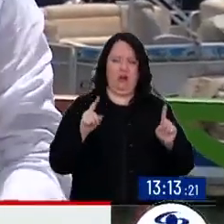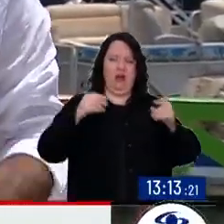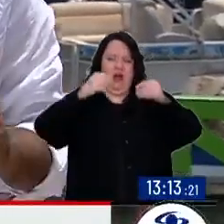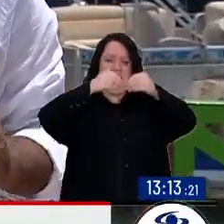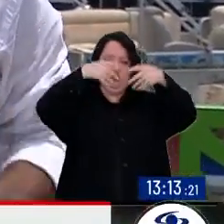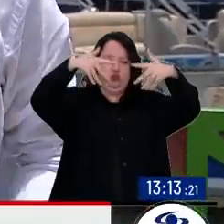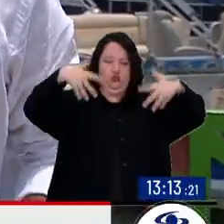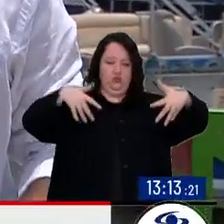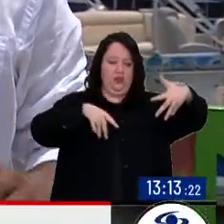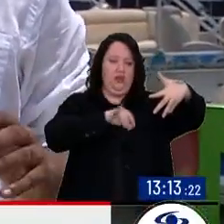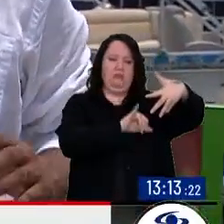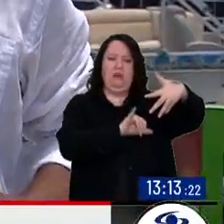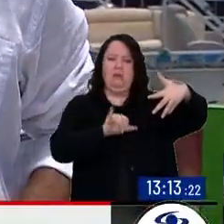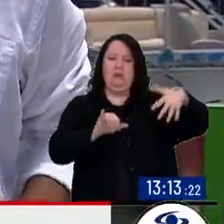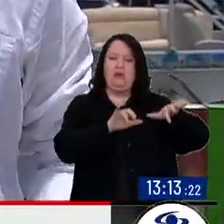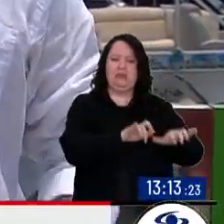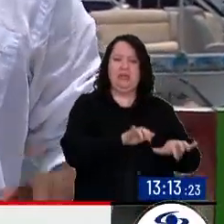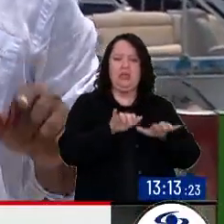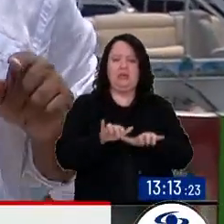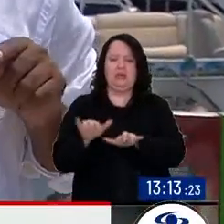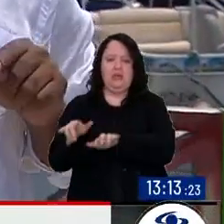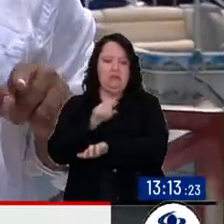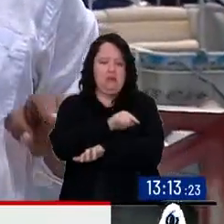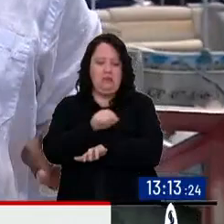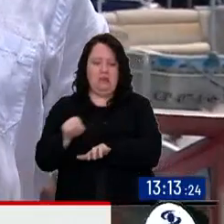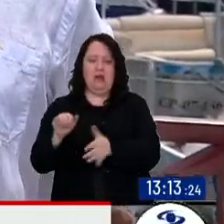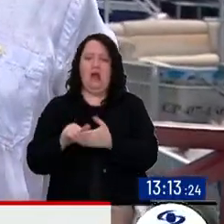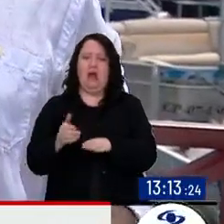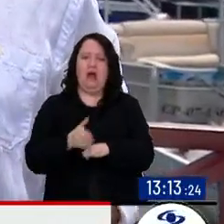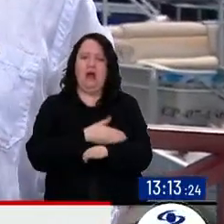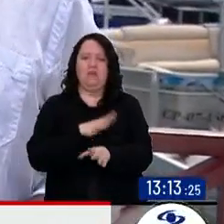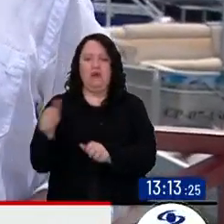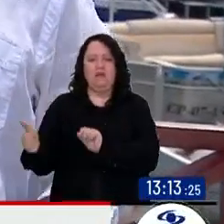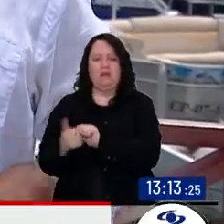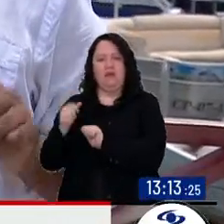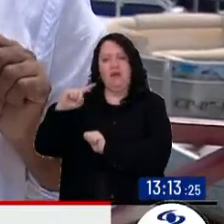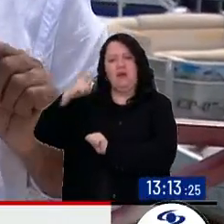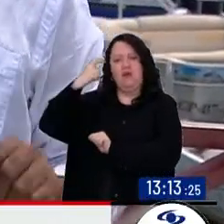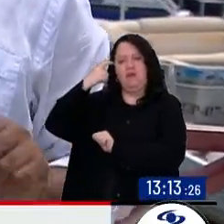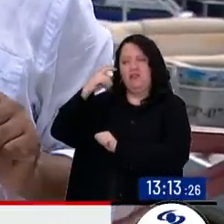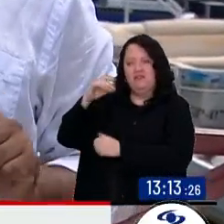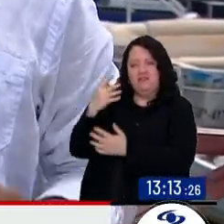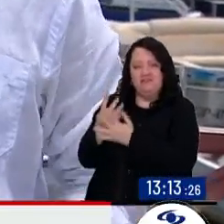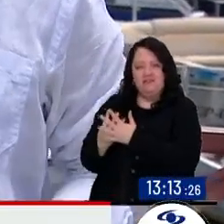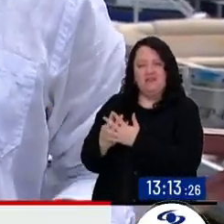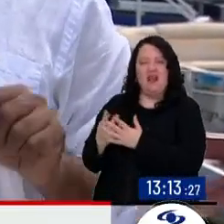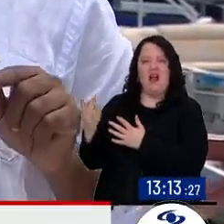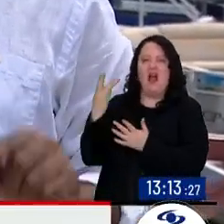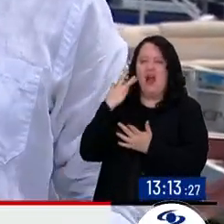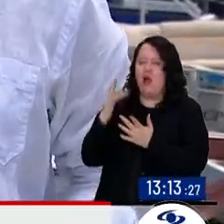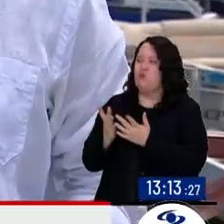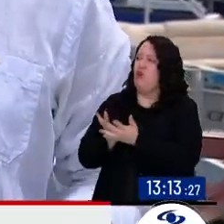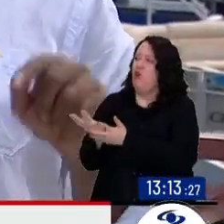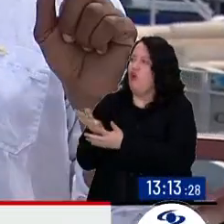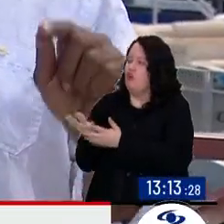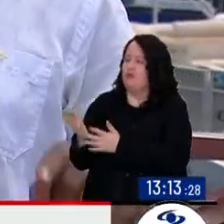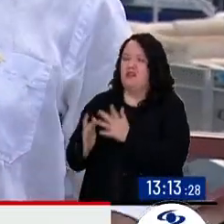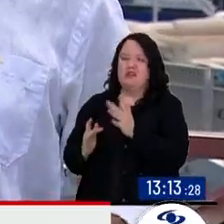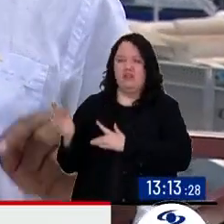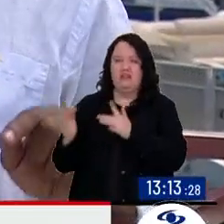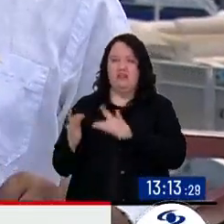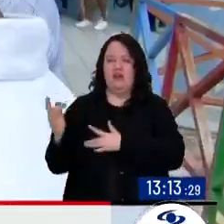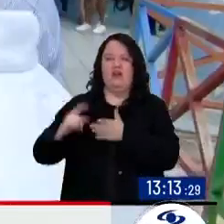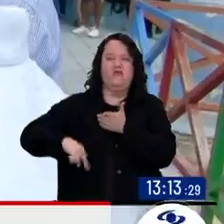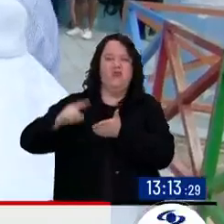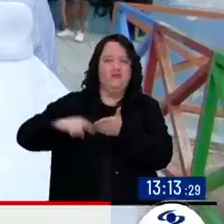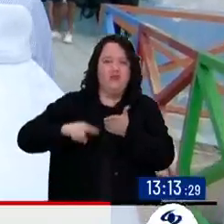están los mismos secretarios que acompañaron a esos gobernadores presos, que les dieron los consejos inadecuados, que